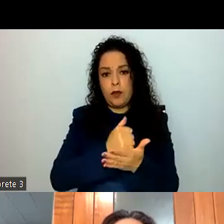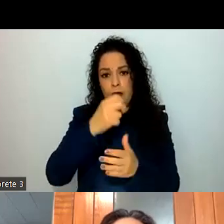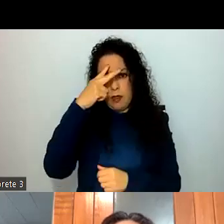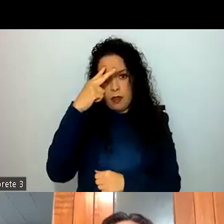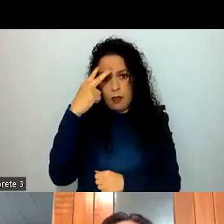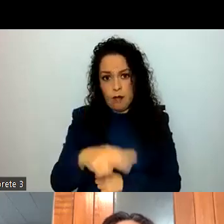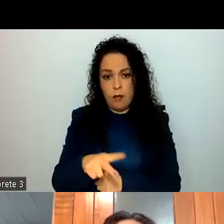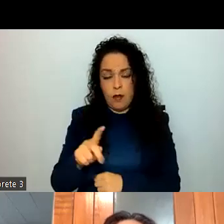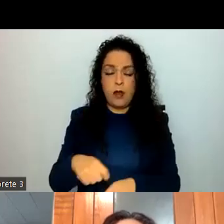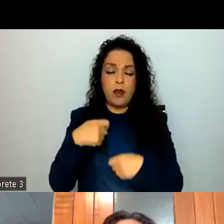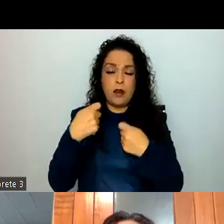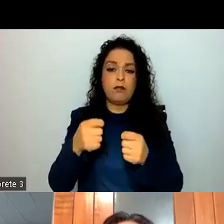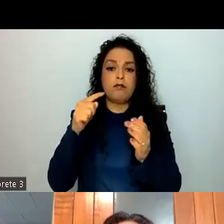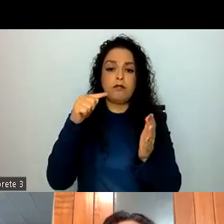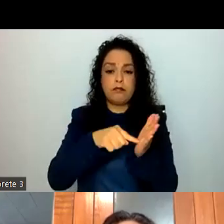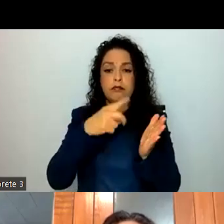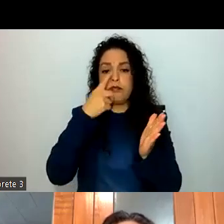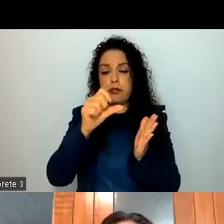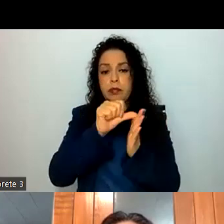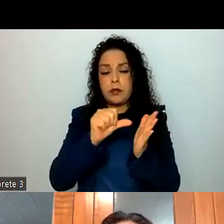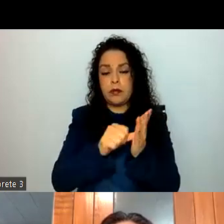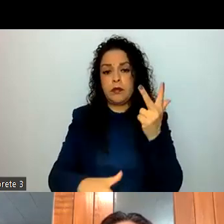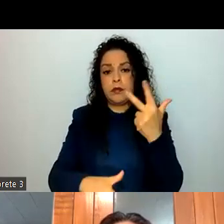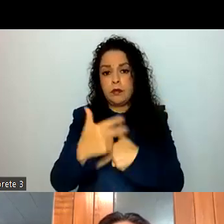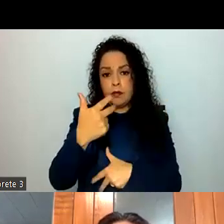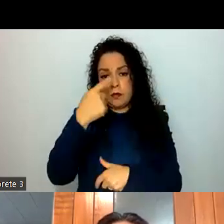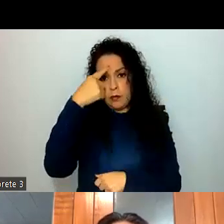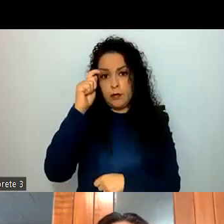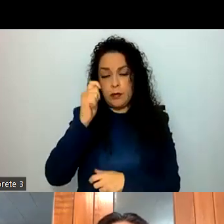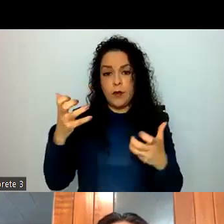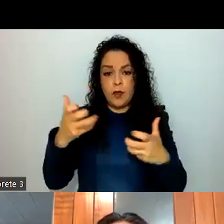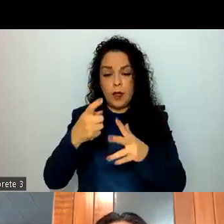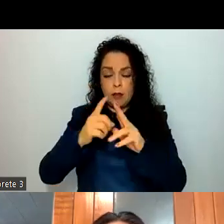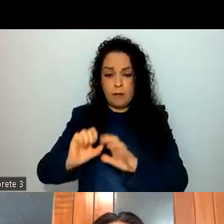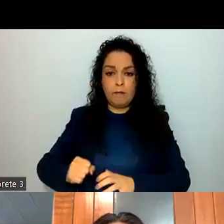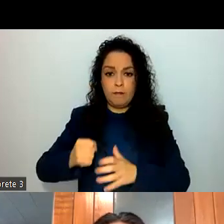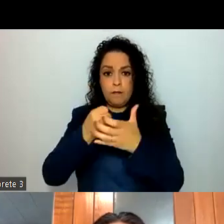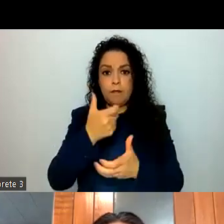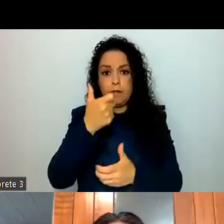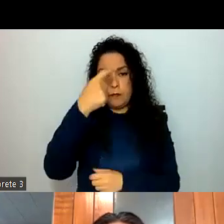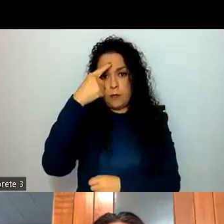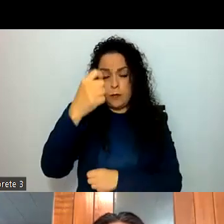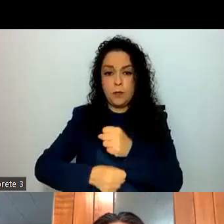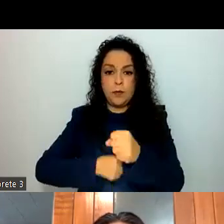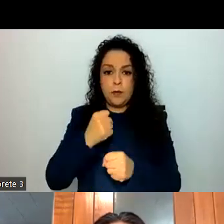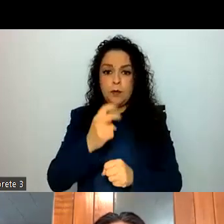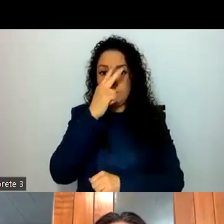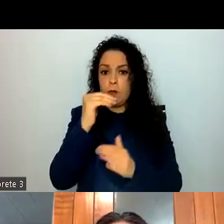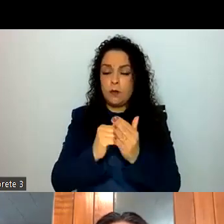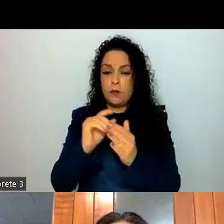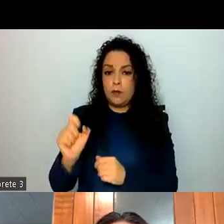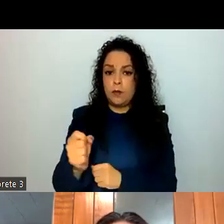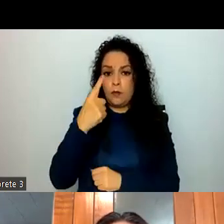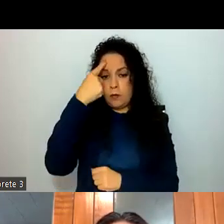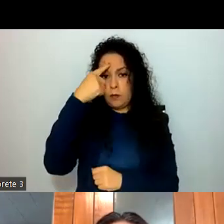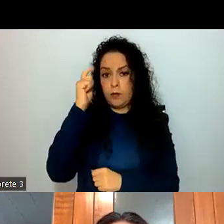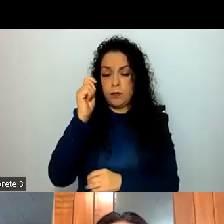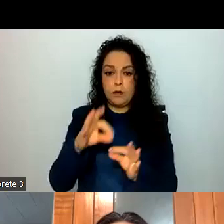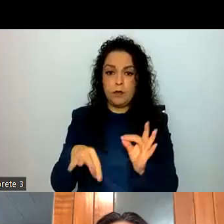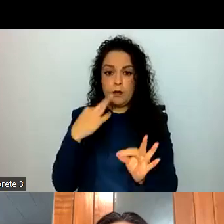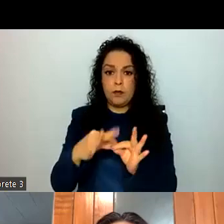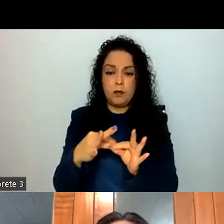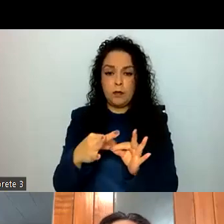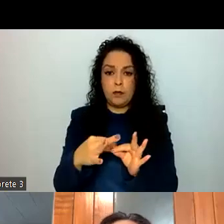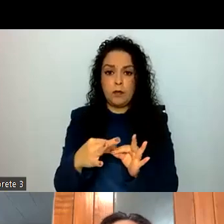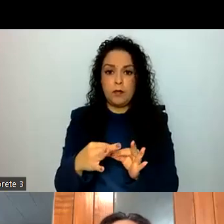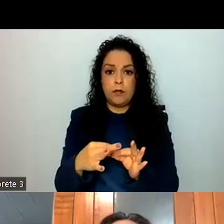el artículo 13 del decreto por el que se expide el presupuesto de egresos de la Ciudad de México para el ejercicio fiscal 2021, con el objeto de dar cumplimiento a la resolución recaída